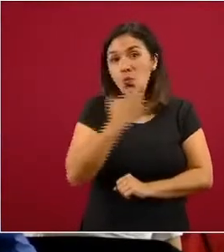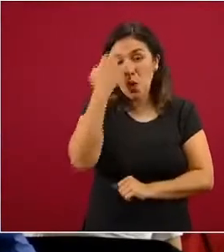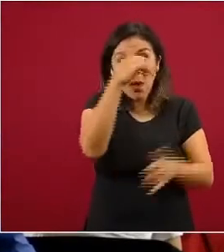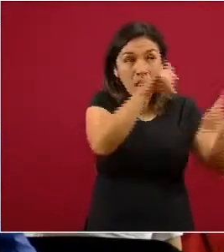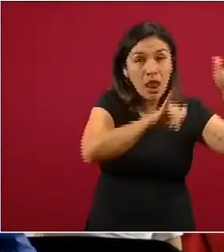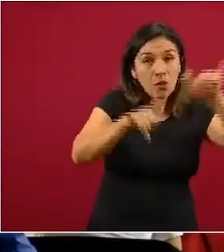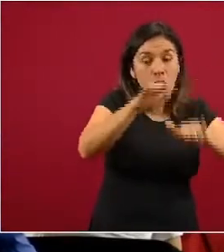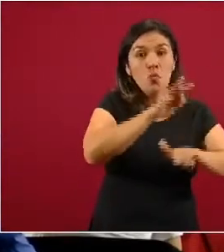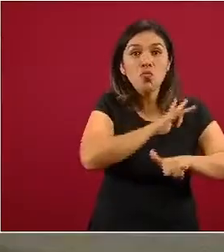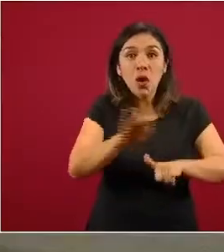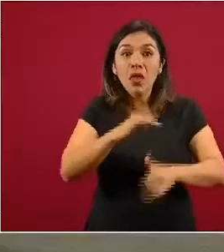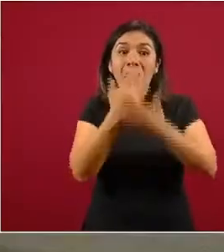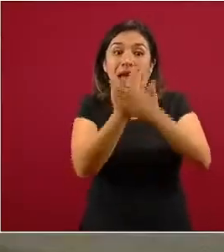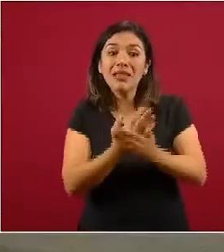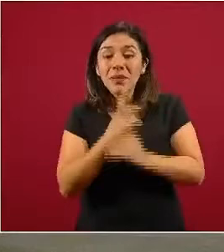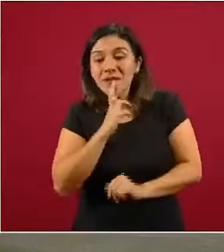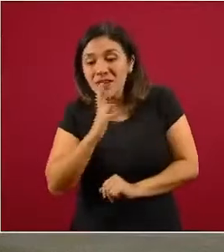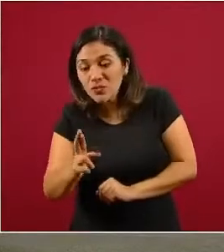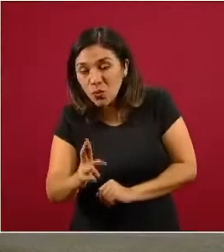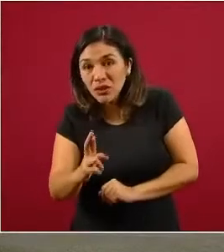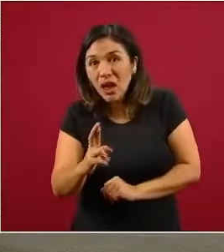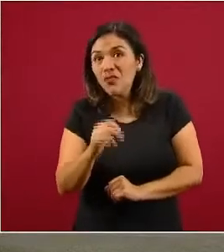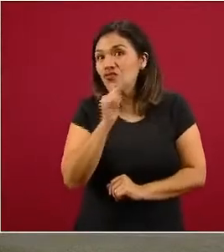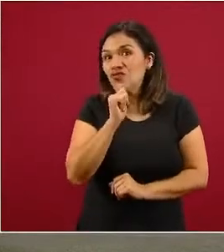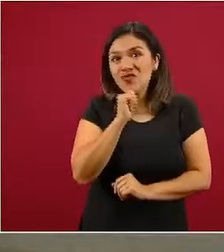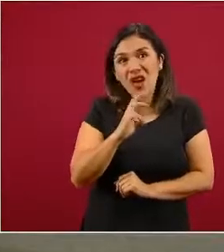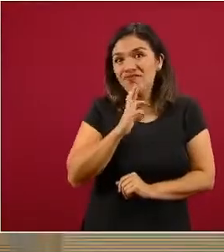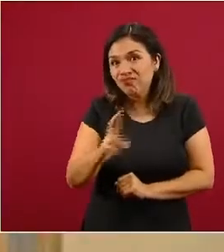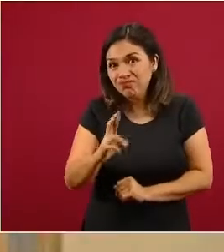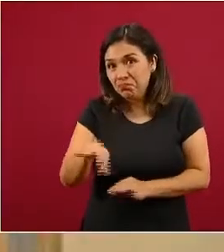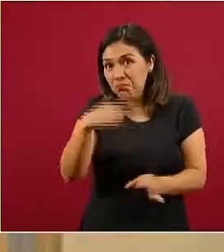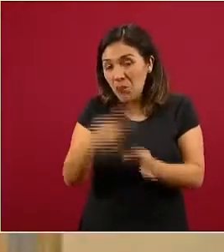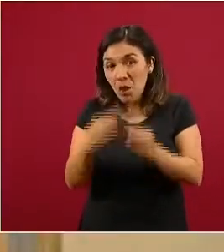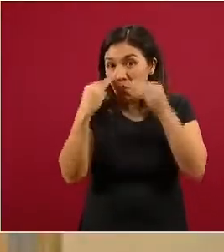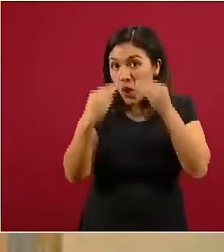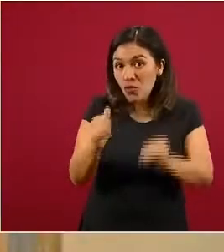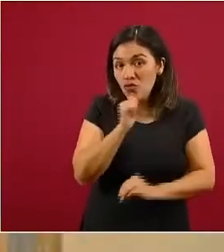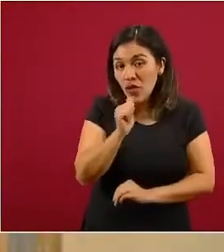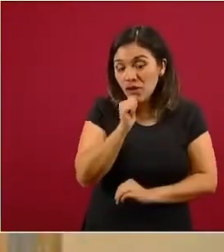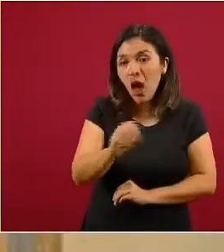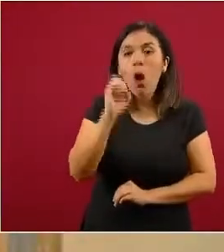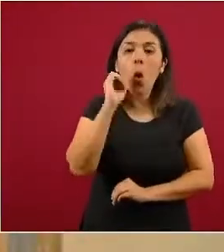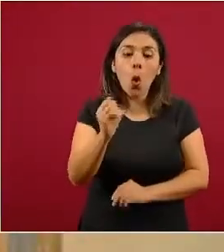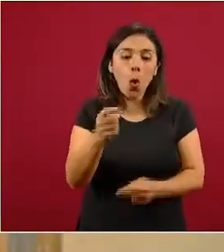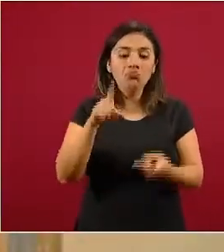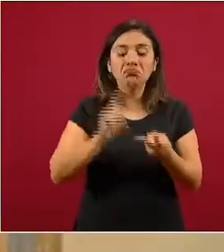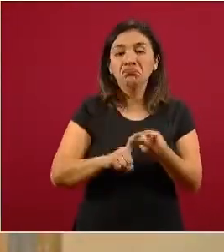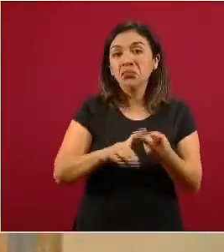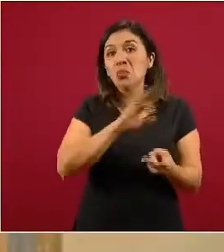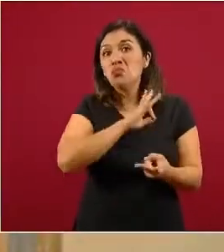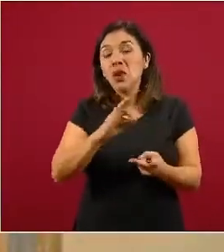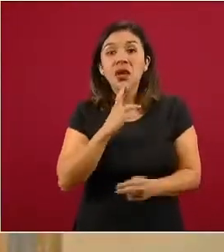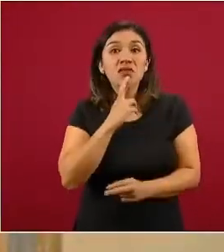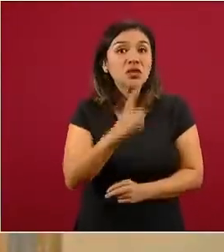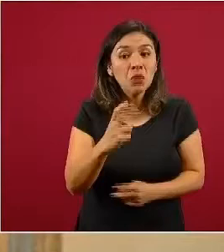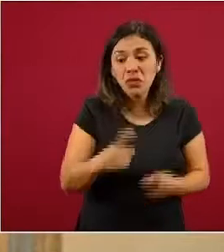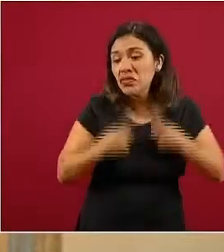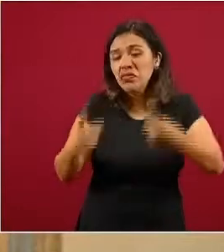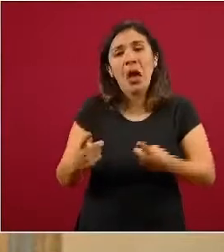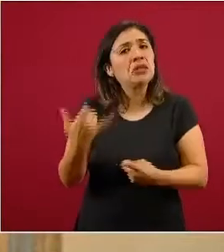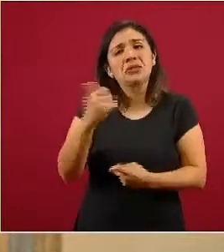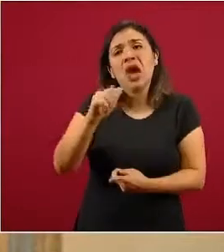estamos observando en este momento. Hubo un descenso importante en últimas semanas y ahora se detiene dada